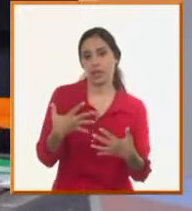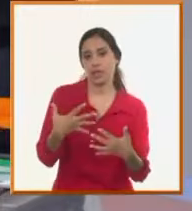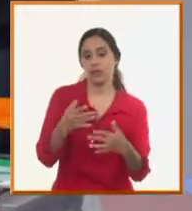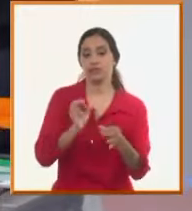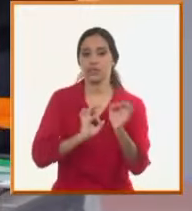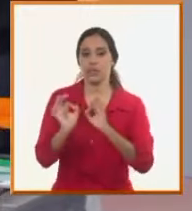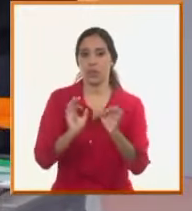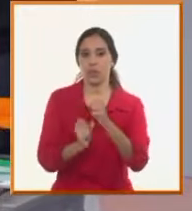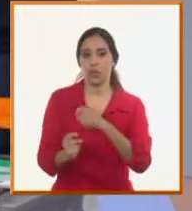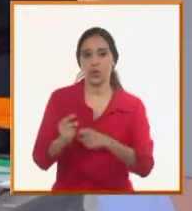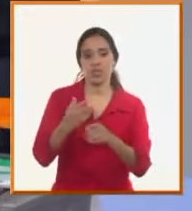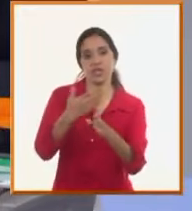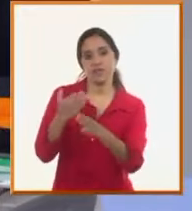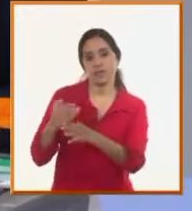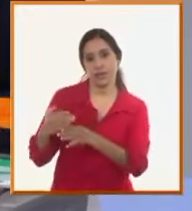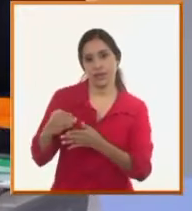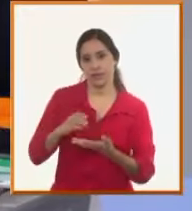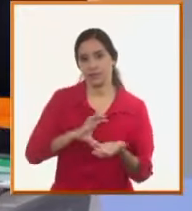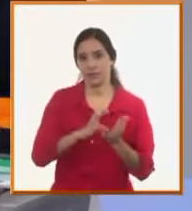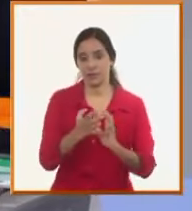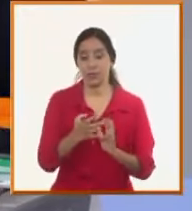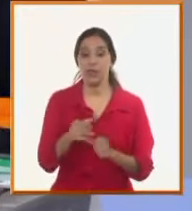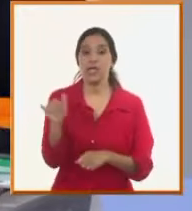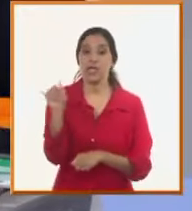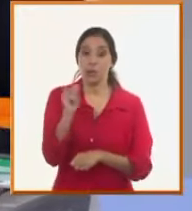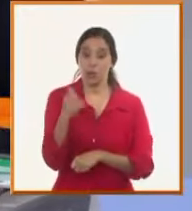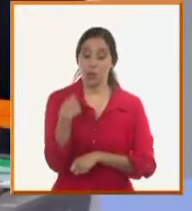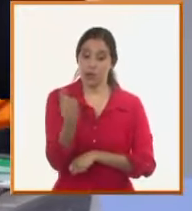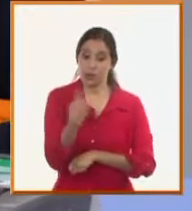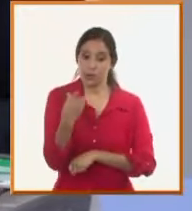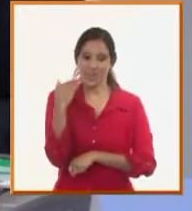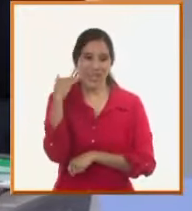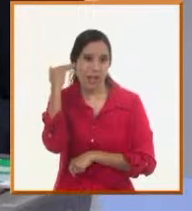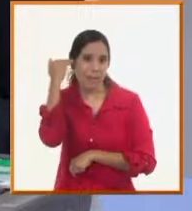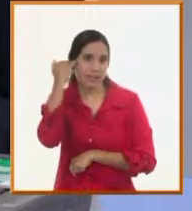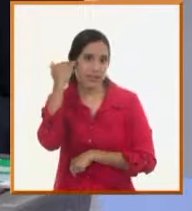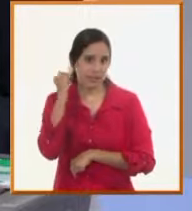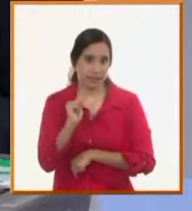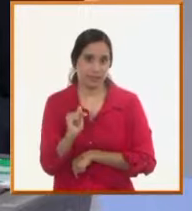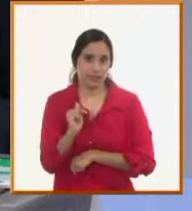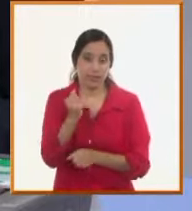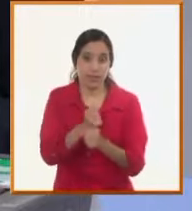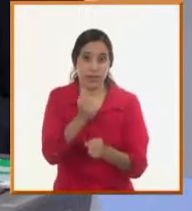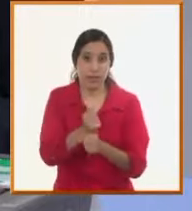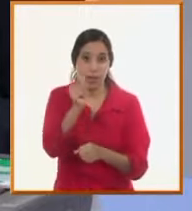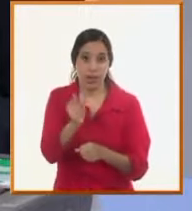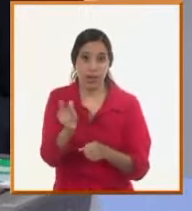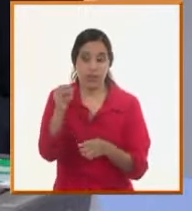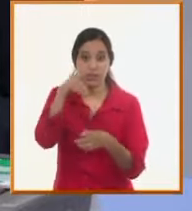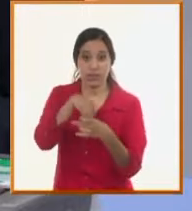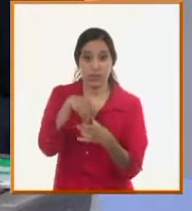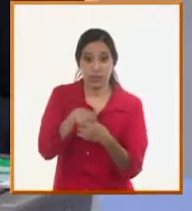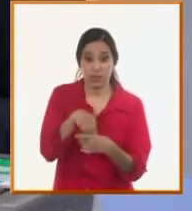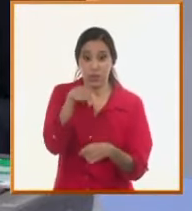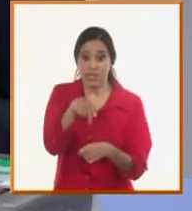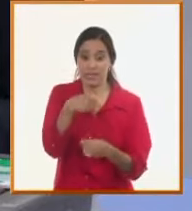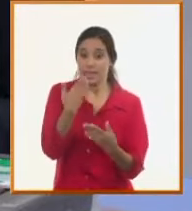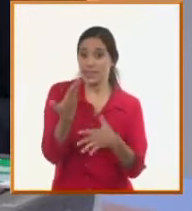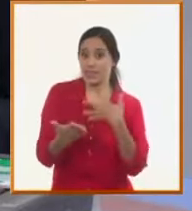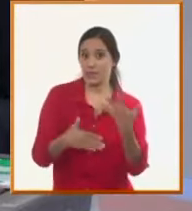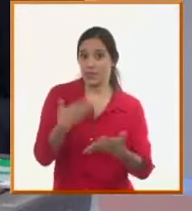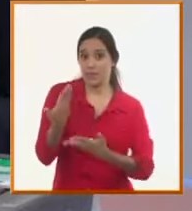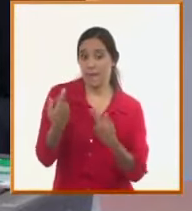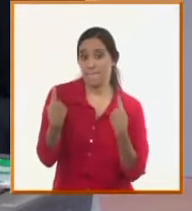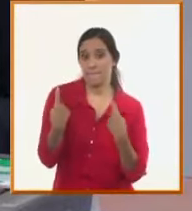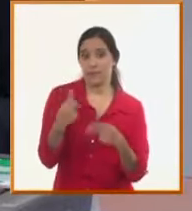vías. Y de esa manera también capacitar a nuestro personal. O sea, decíamos que esa actividad profesional, tanto